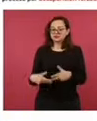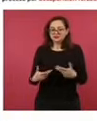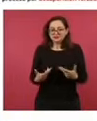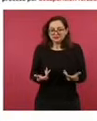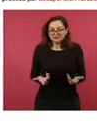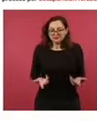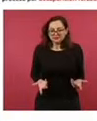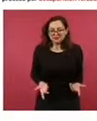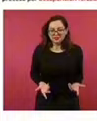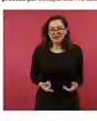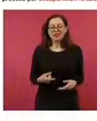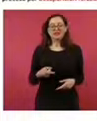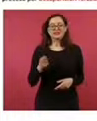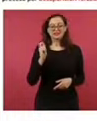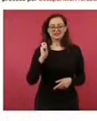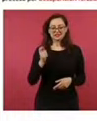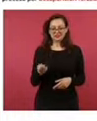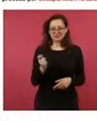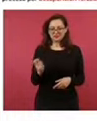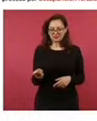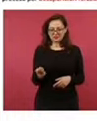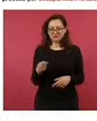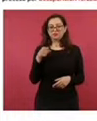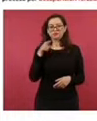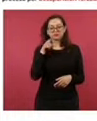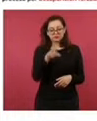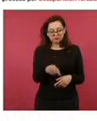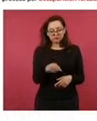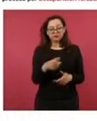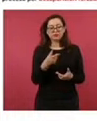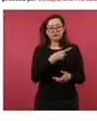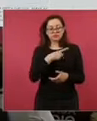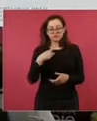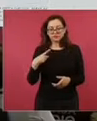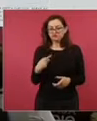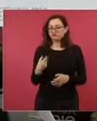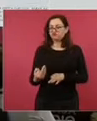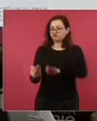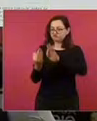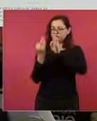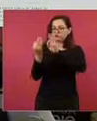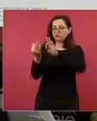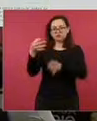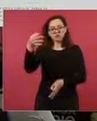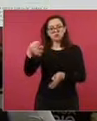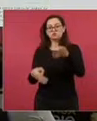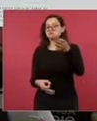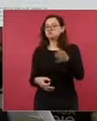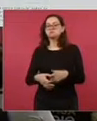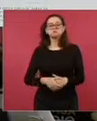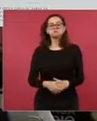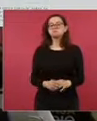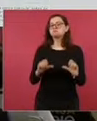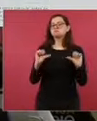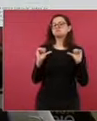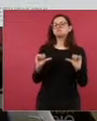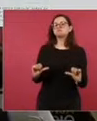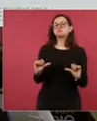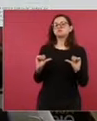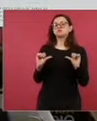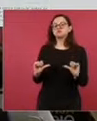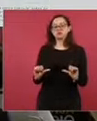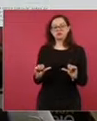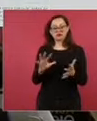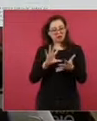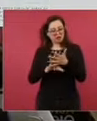también de no ser detenido aun cuando tenga que comparecer ante un juez de control y aunque se le imponga en audiencia la